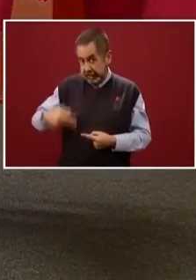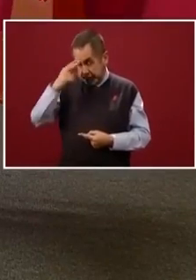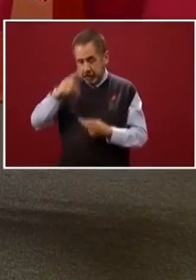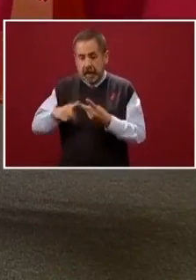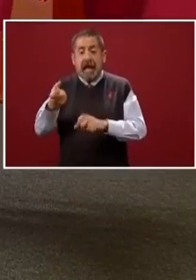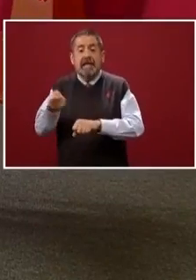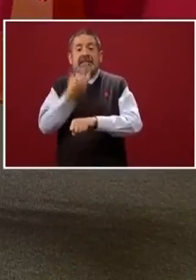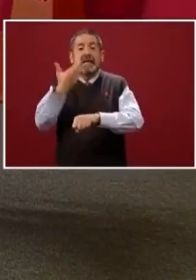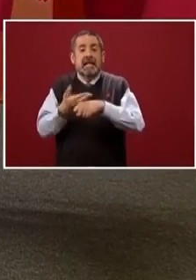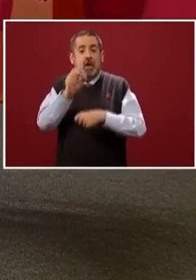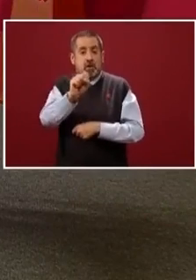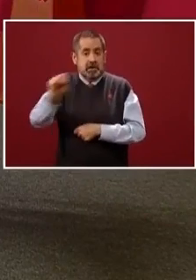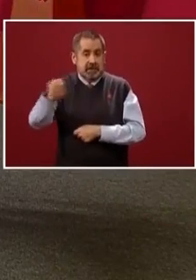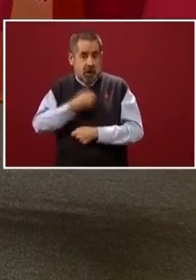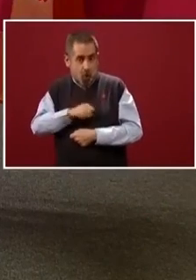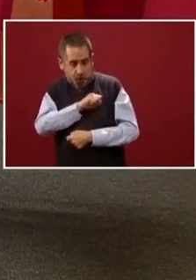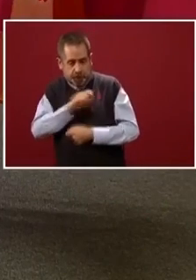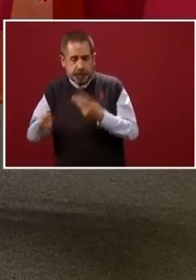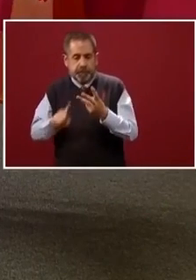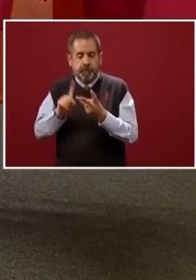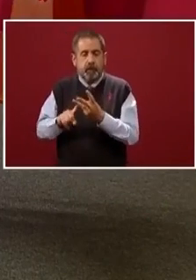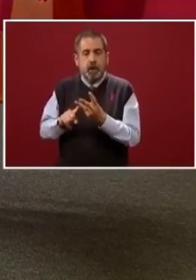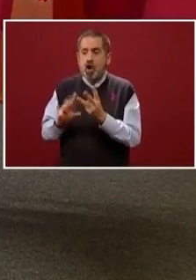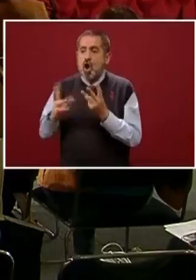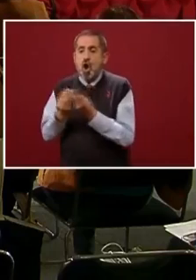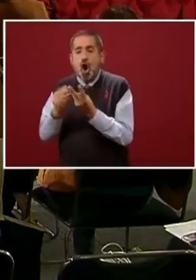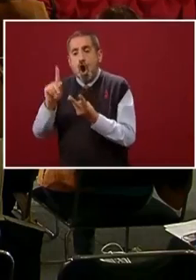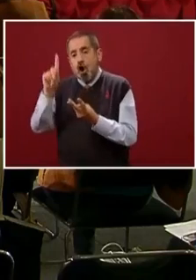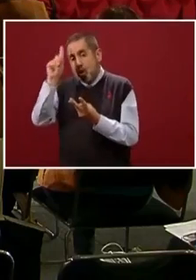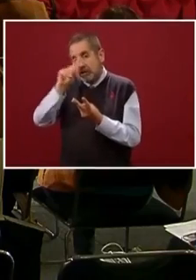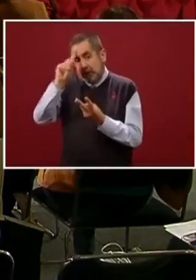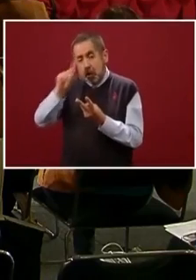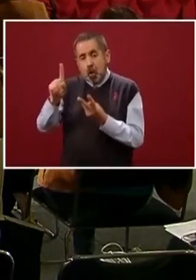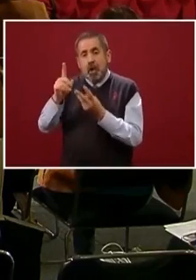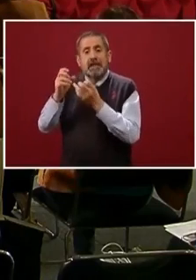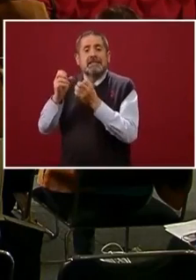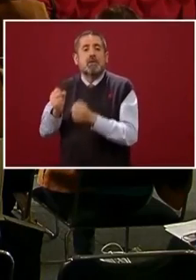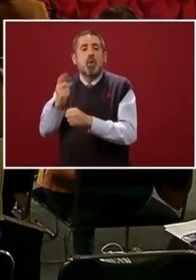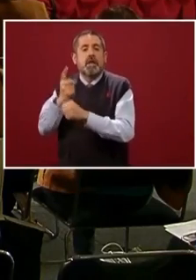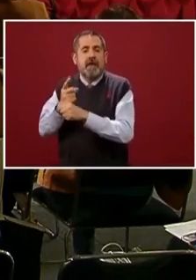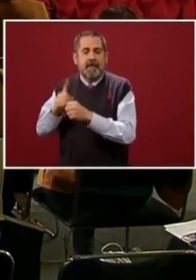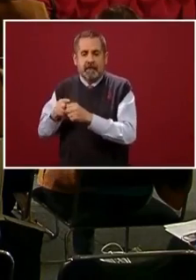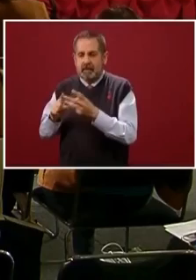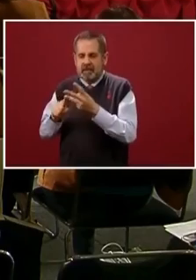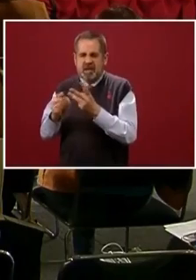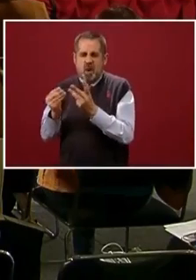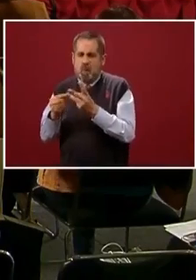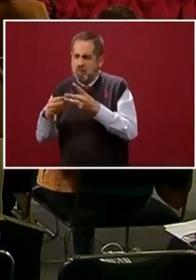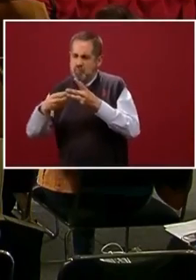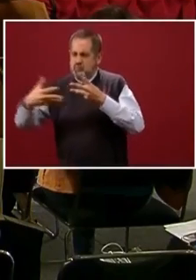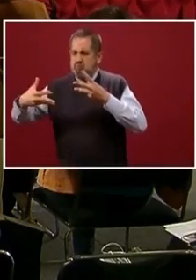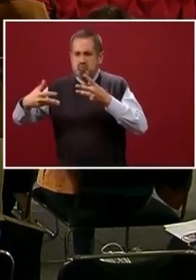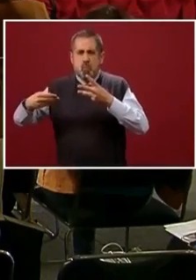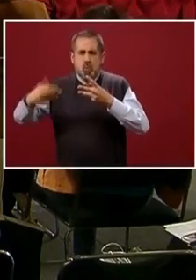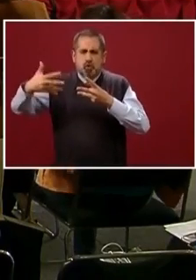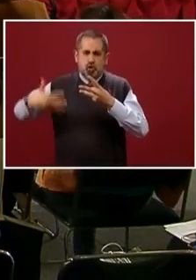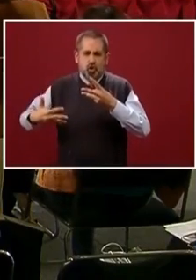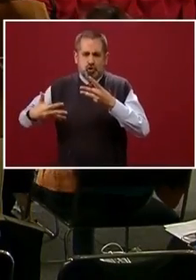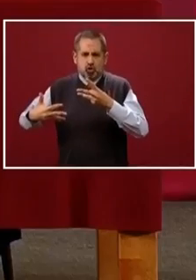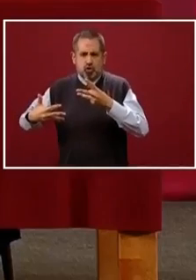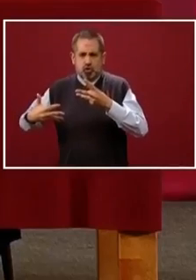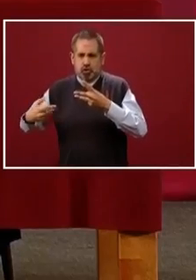Salud, el Consejo de Salubridad General, que es la única autoridad colectiva formada por muchas personas,